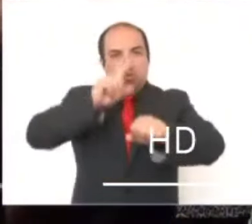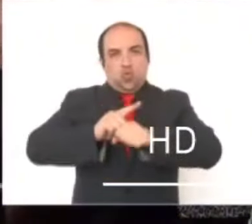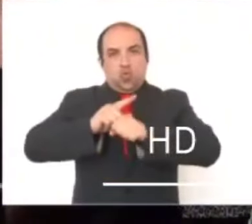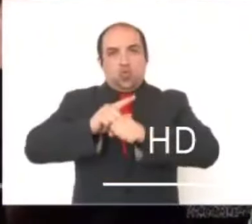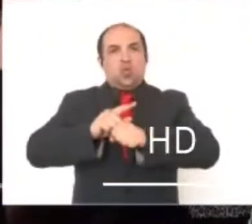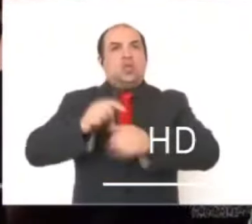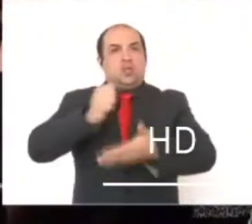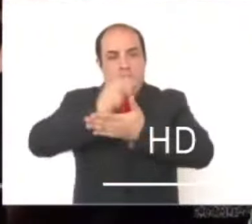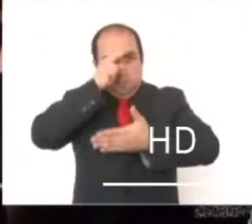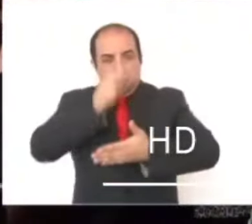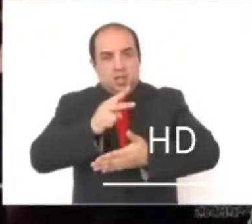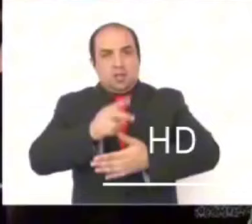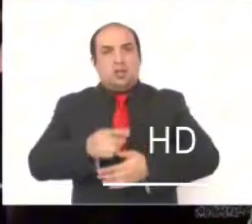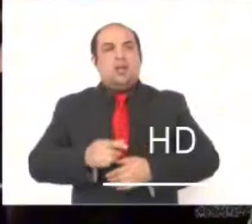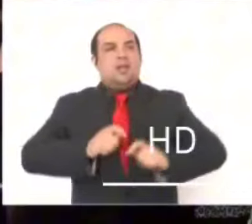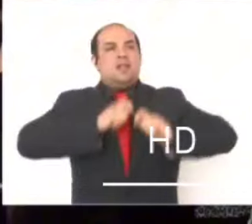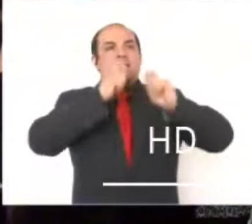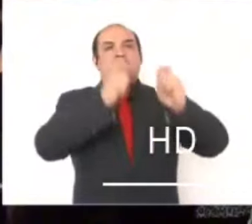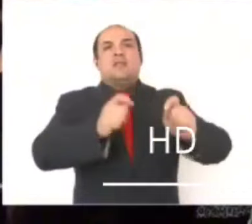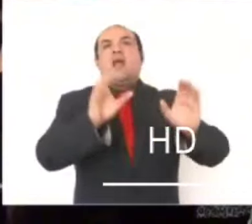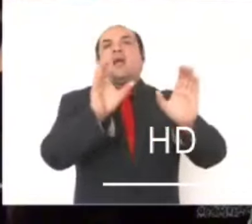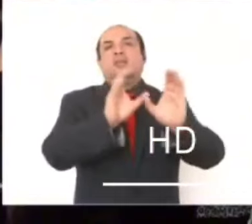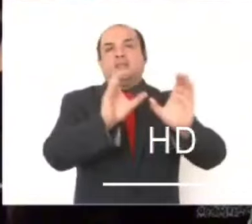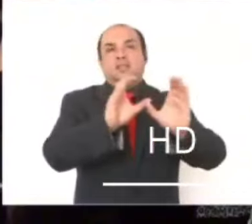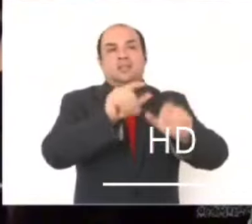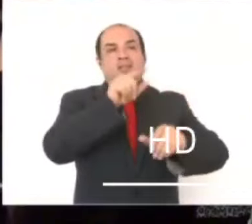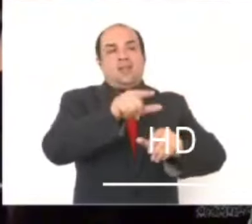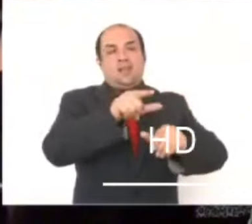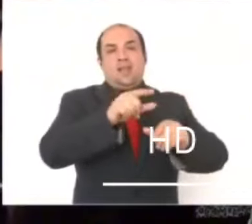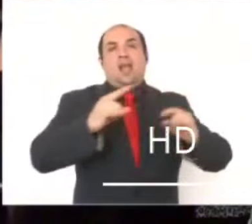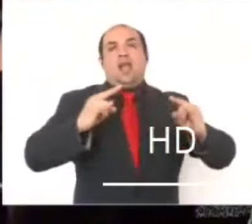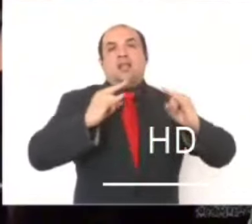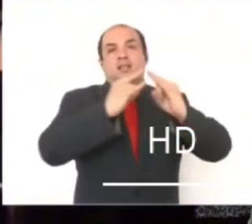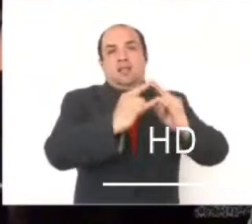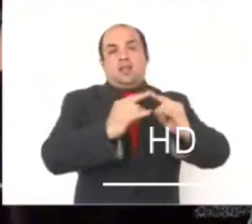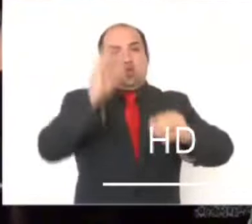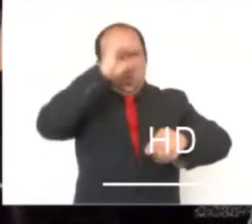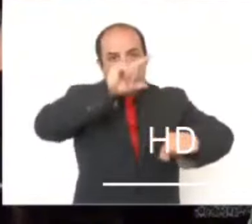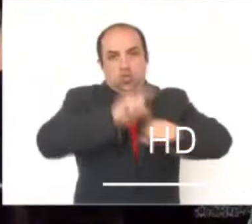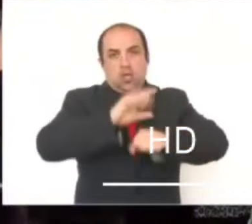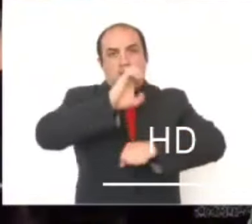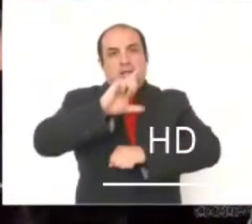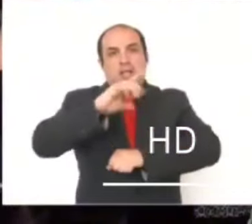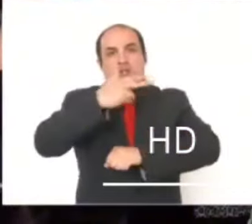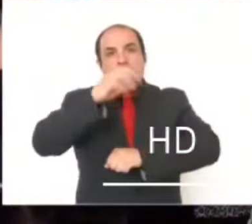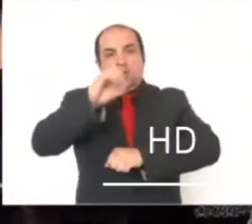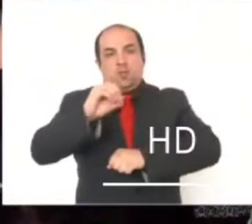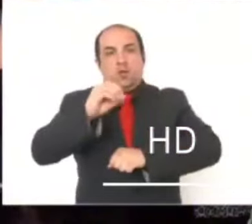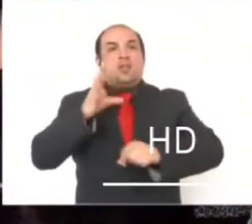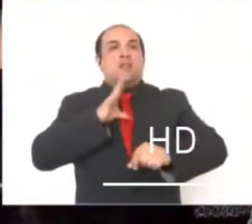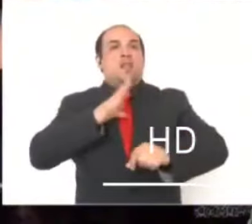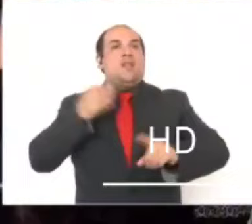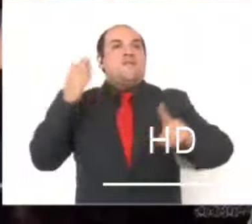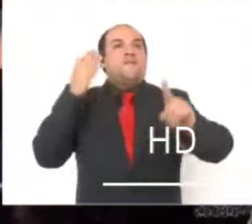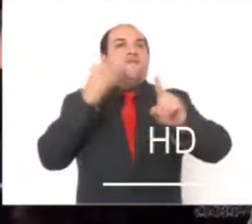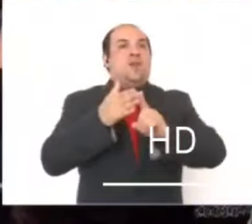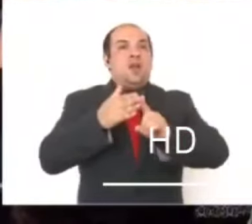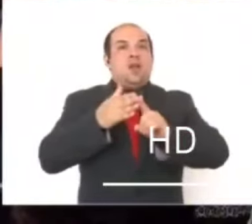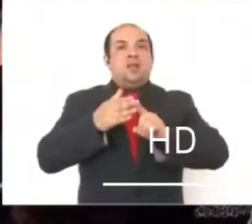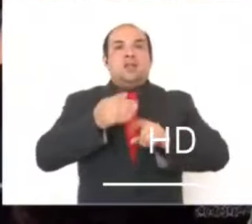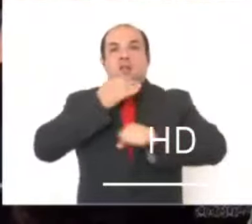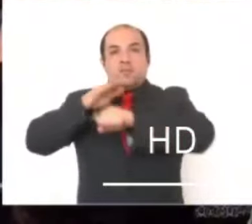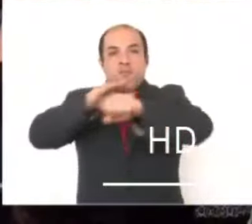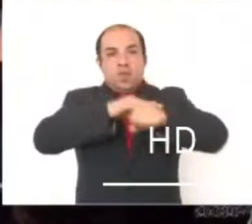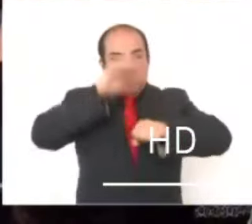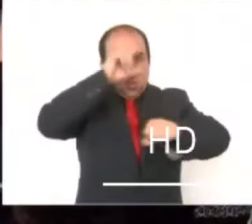de México, otorga la siguiente constancia al Tianguis Cultural El Chopo, con motivo de la declaratoria de Patrimonio